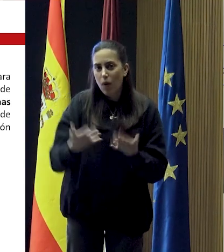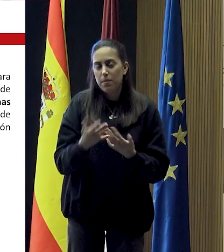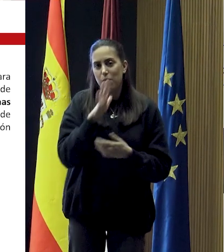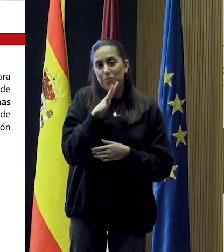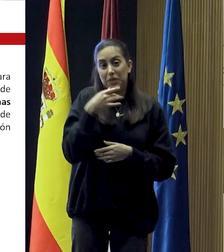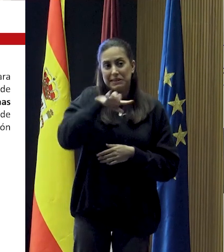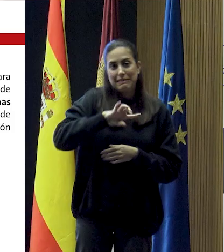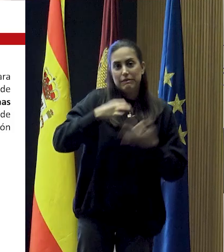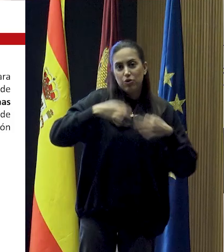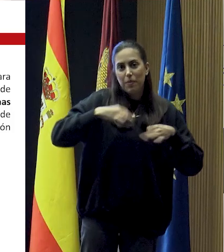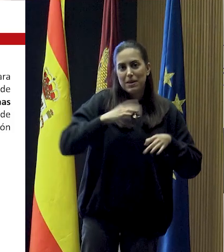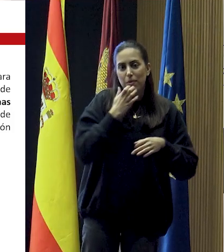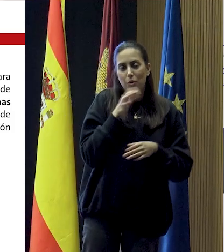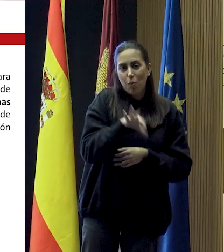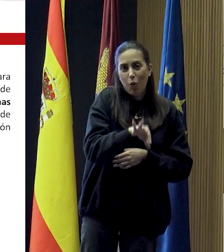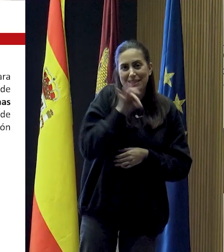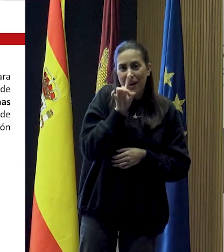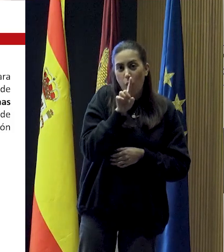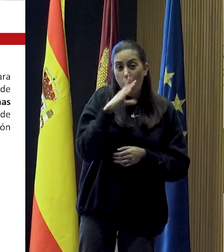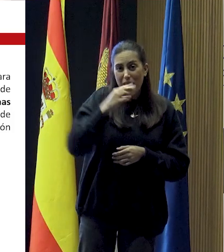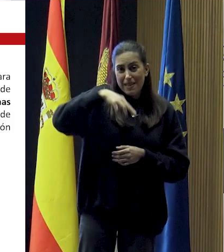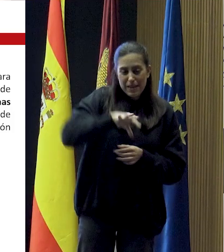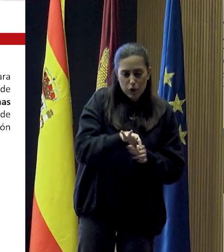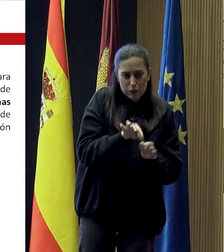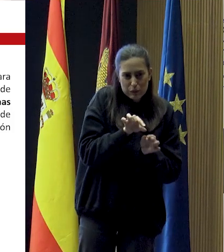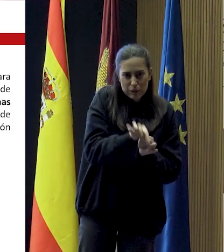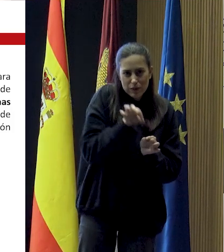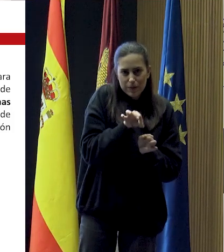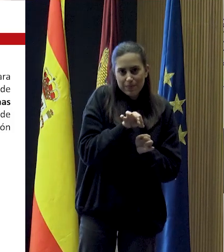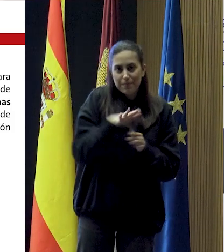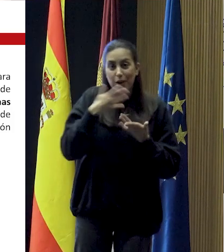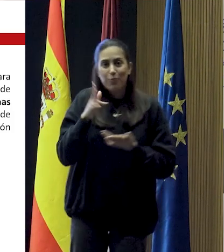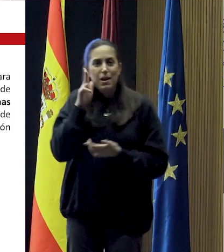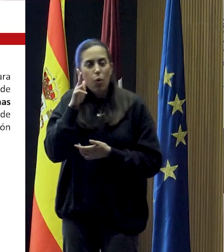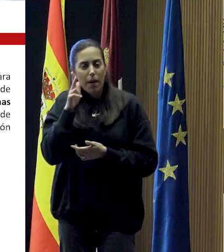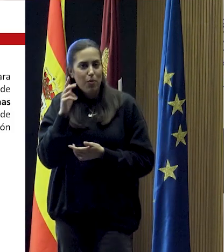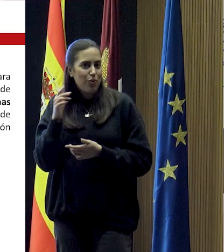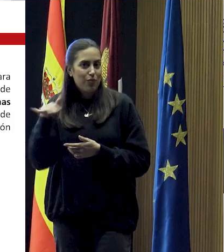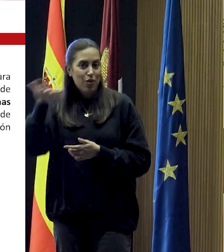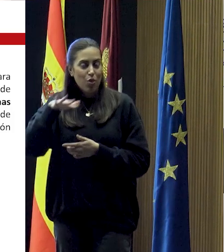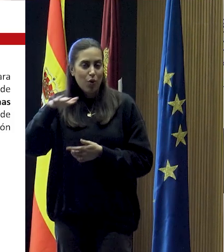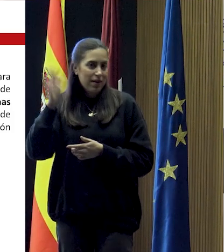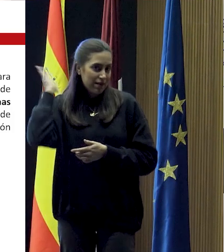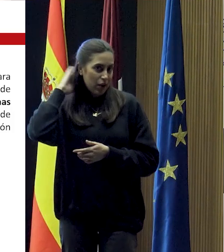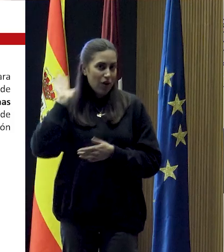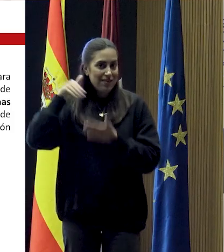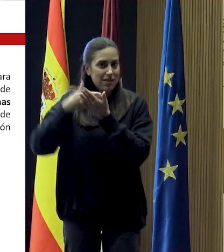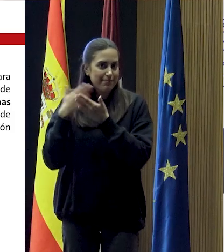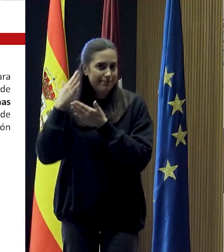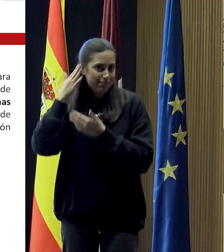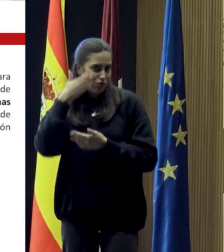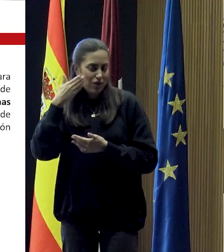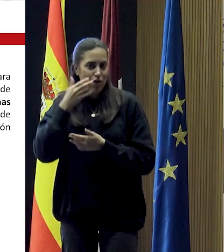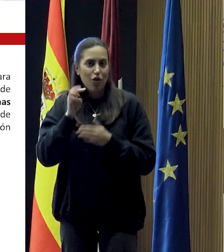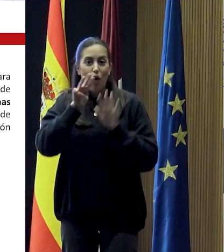una región determinada muy cortita, de 1 centímetro. Pero el hipocampo llega desde la parte anterior hasta la parte posterior, tiene una longitud